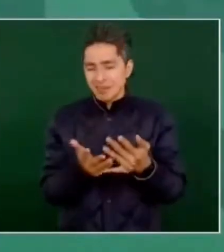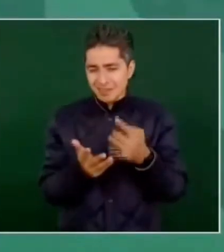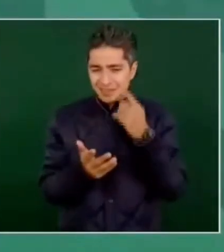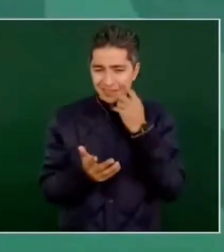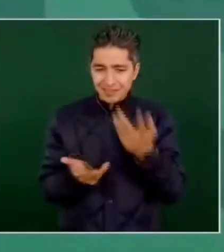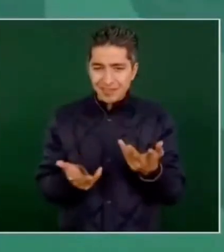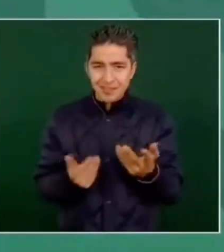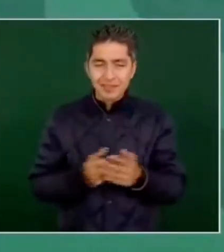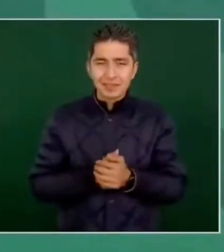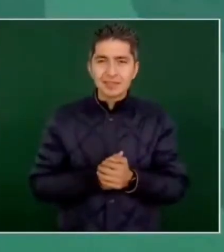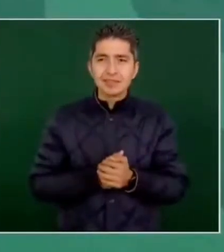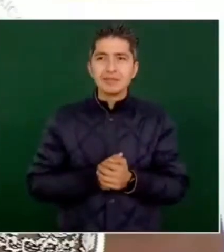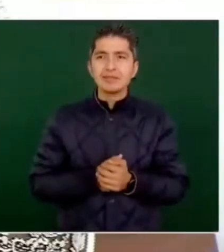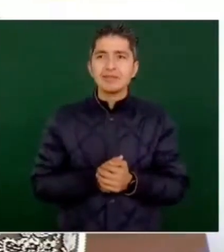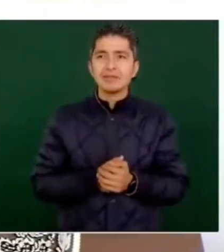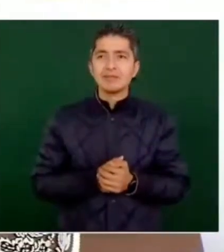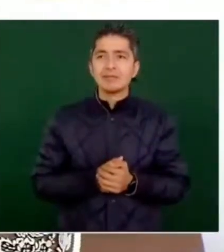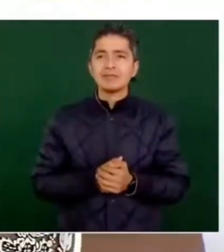sea,